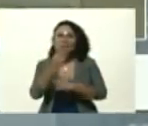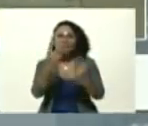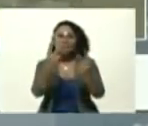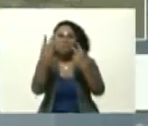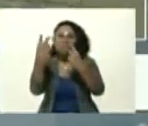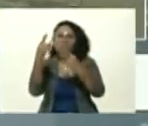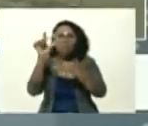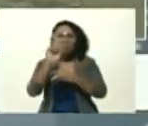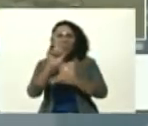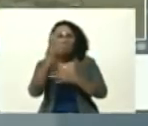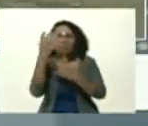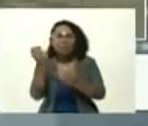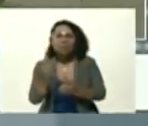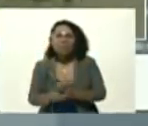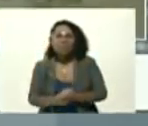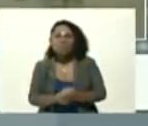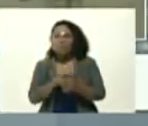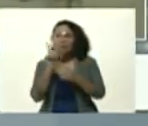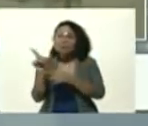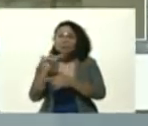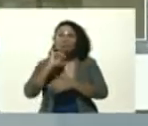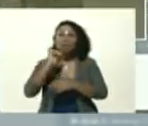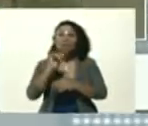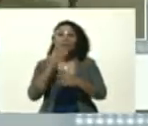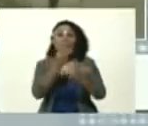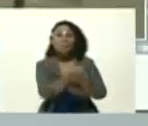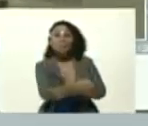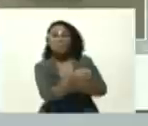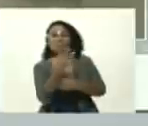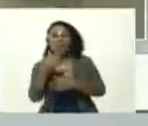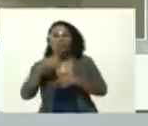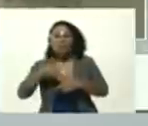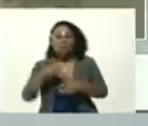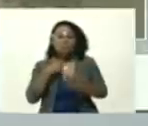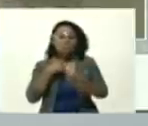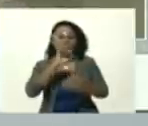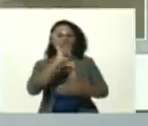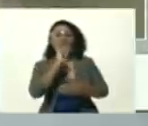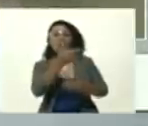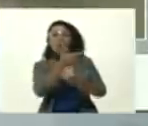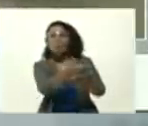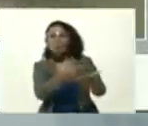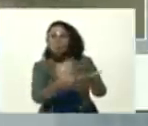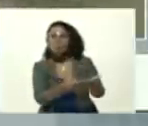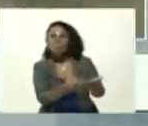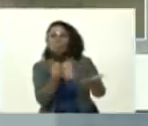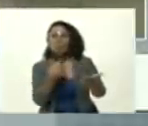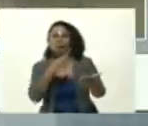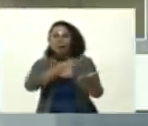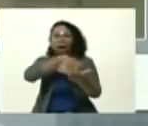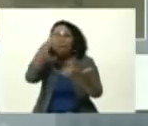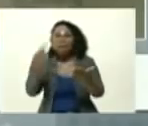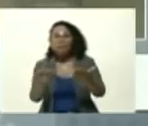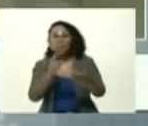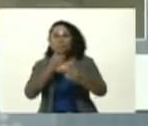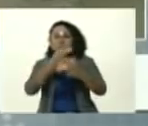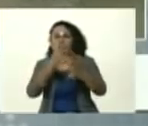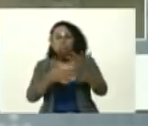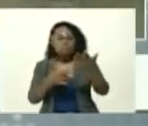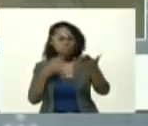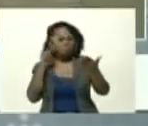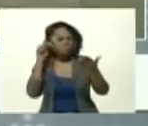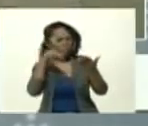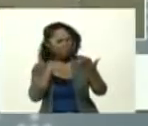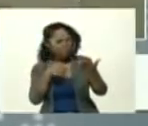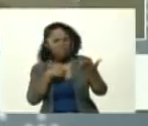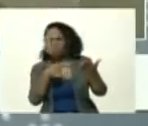no entiende. Así son los informes que a veces me mandan por aquí. 62 gaviones cayeron en pluviométrico y no sé qué cosa. Tengo